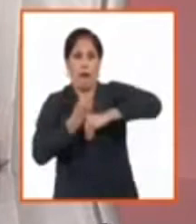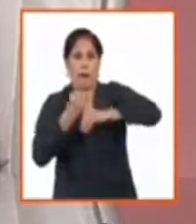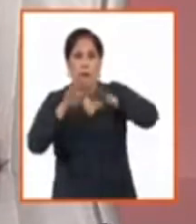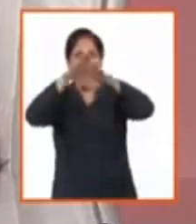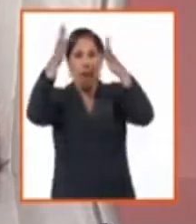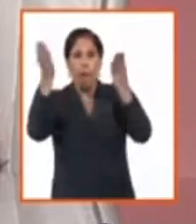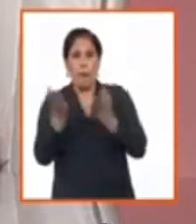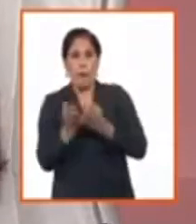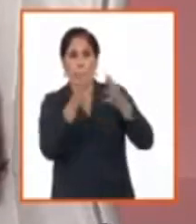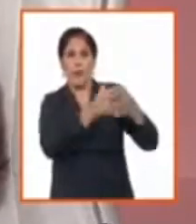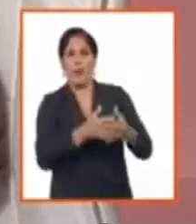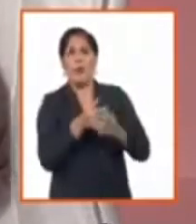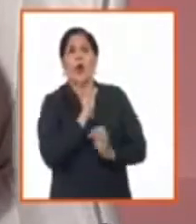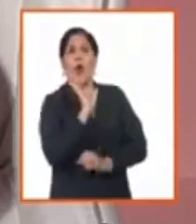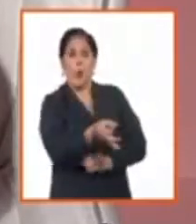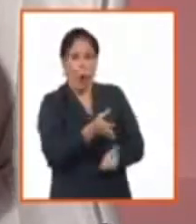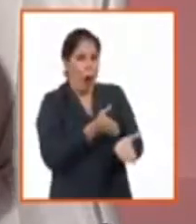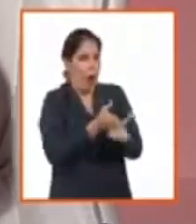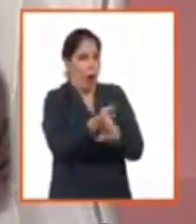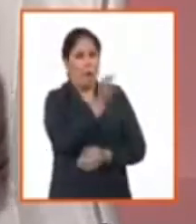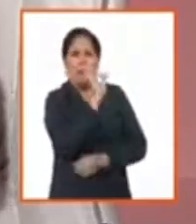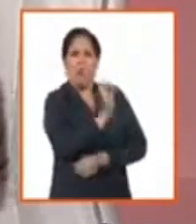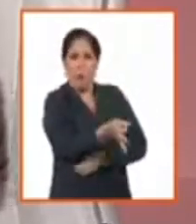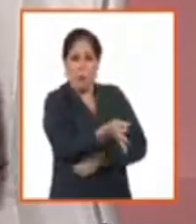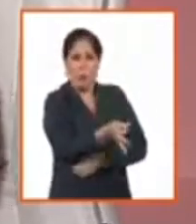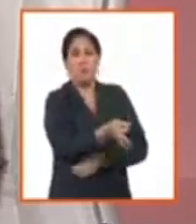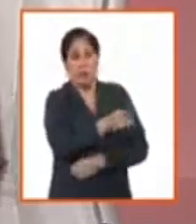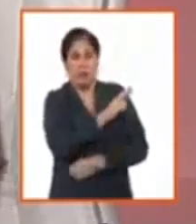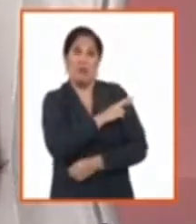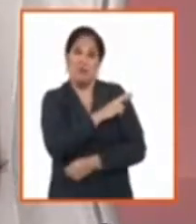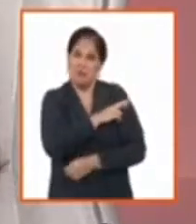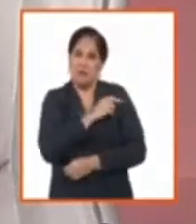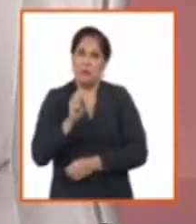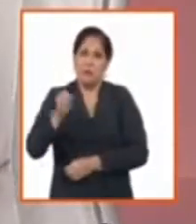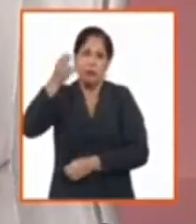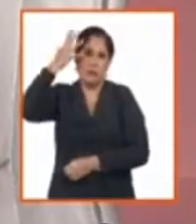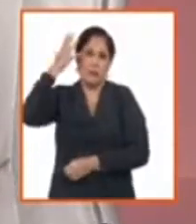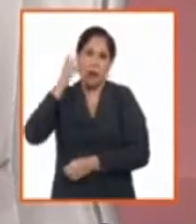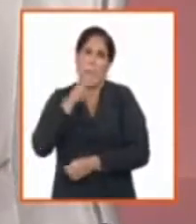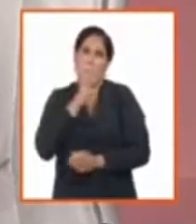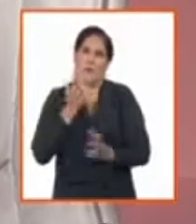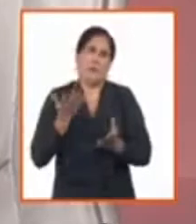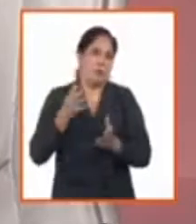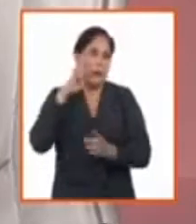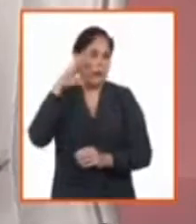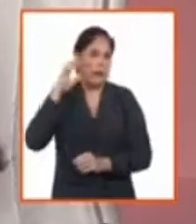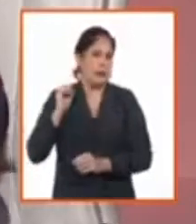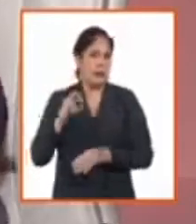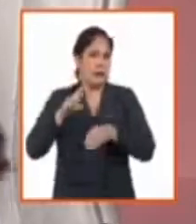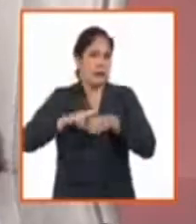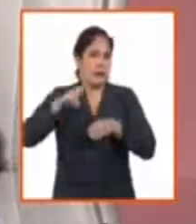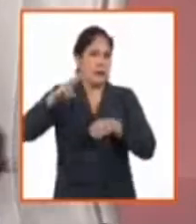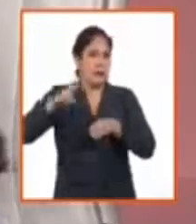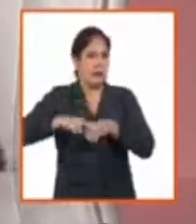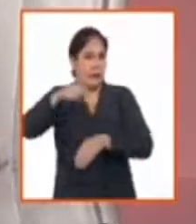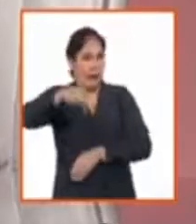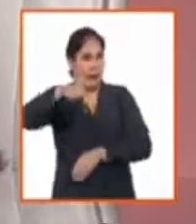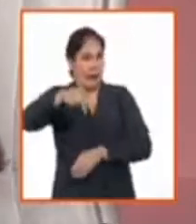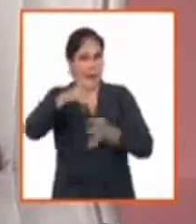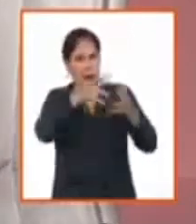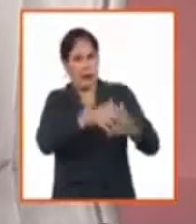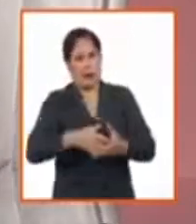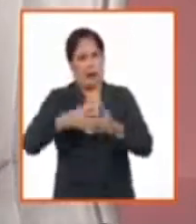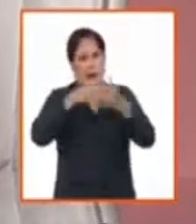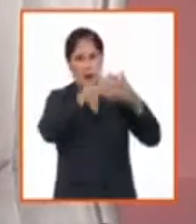eeuu no cambia y ahí lo tienen es decir increíblemente este hombre el representante actual de los eeuu